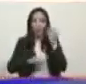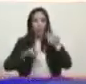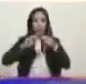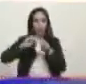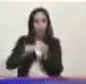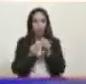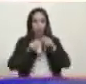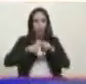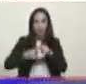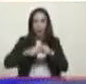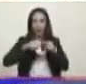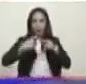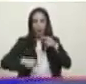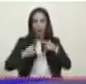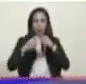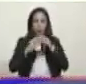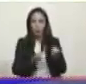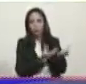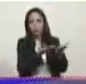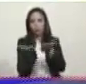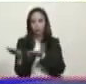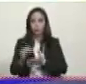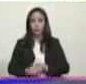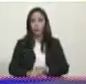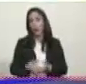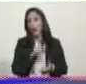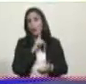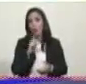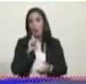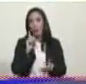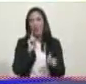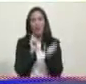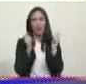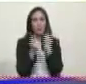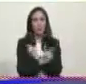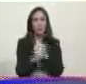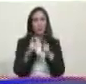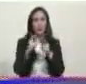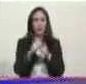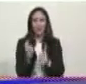repuestos. Hay que buscarle un mejor nombre, por favor.